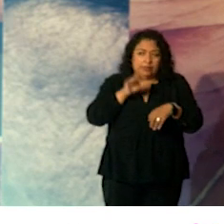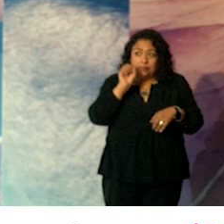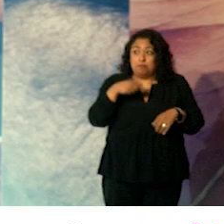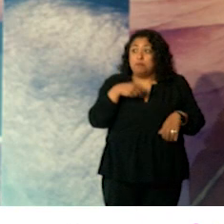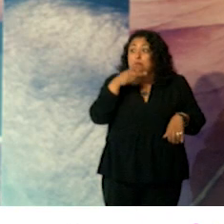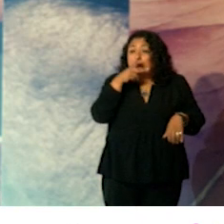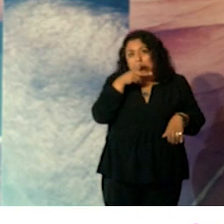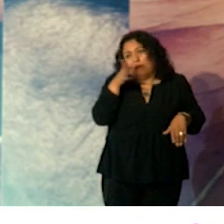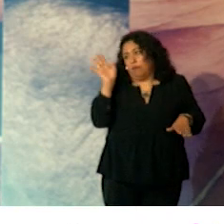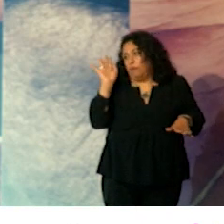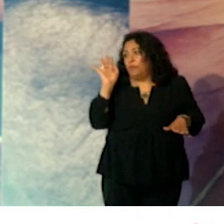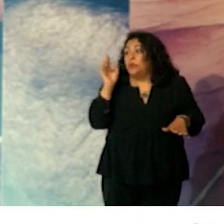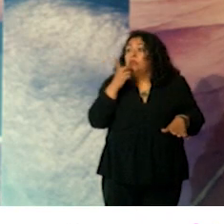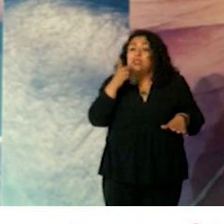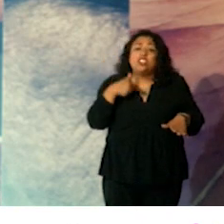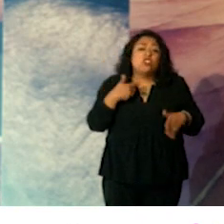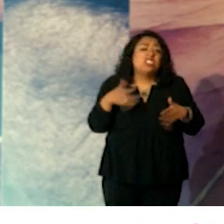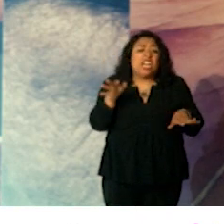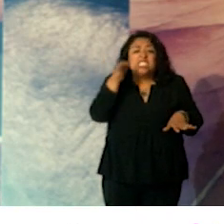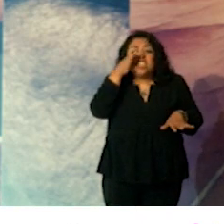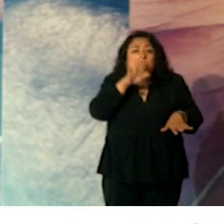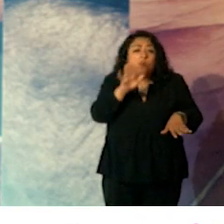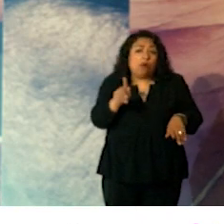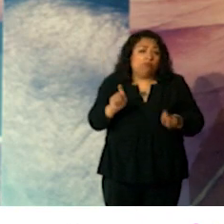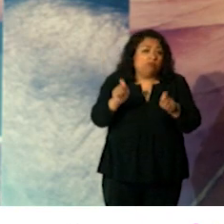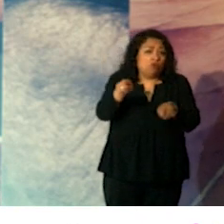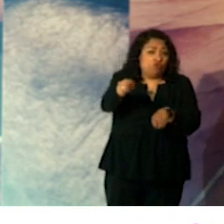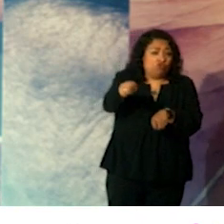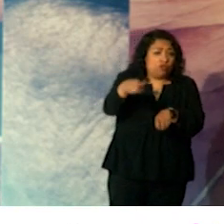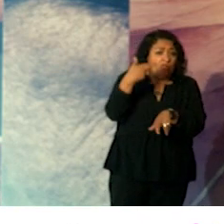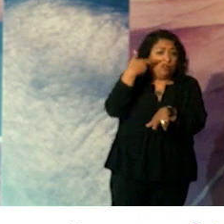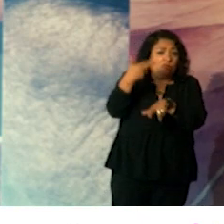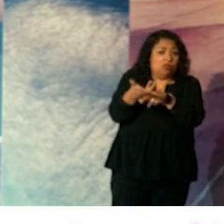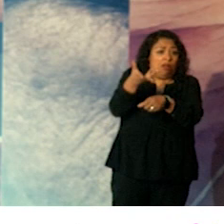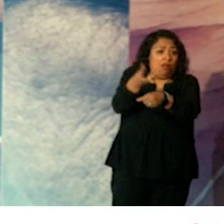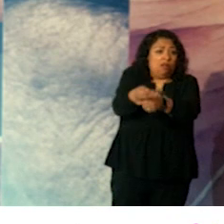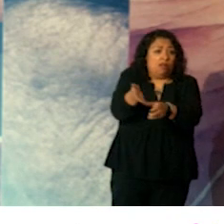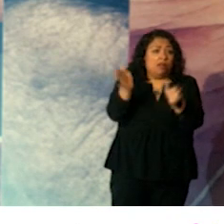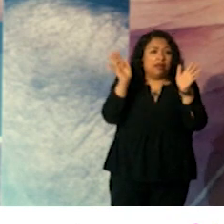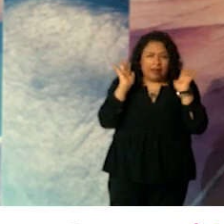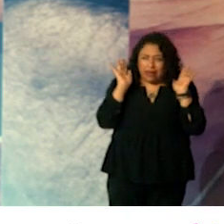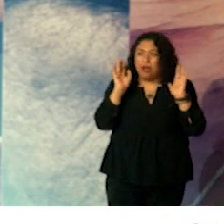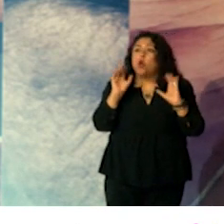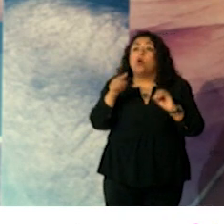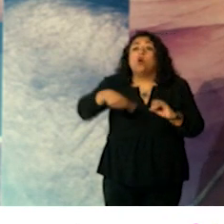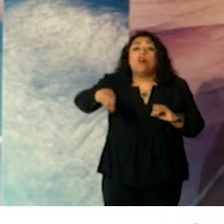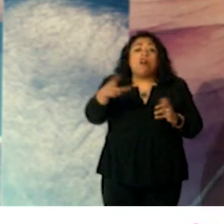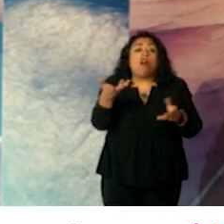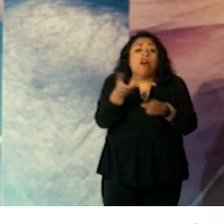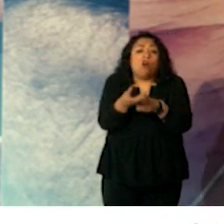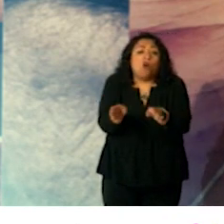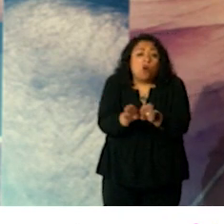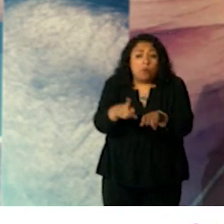mi papá inclusive, que dice como yo ya estoy de salida, a ustedes les toca como arreglar un poco la situación, ¿no? O qué van a hacer al